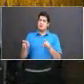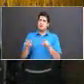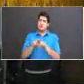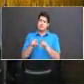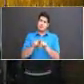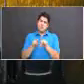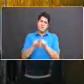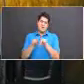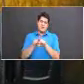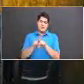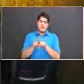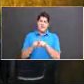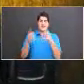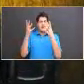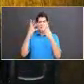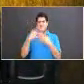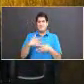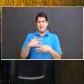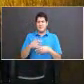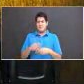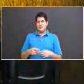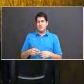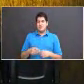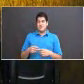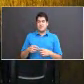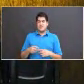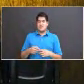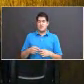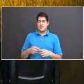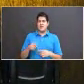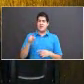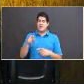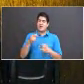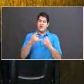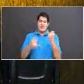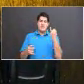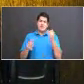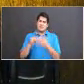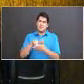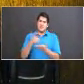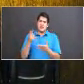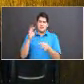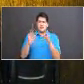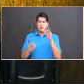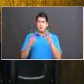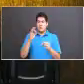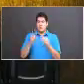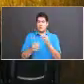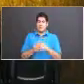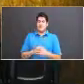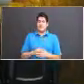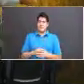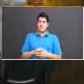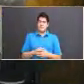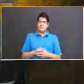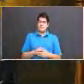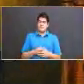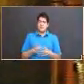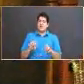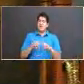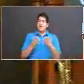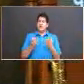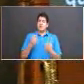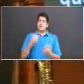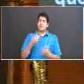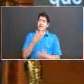larga. Así, híjole. Ahí prácticamente con eso termina el libro de Jueces. Entonces se la llevó y